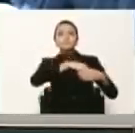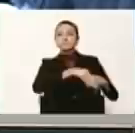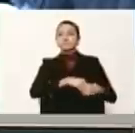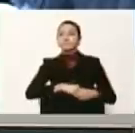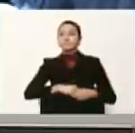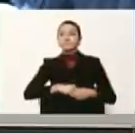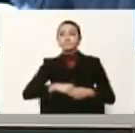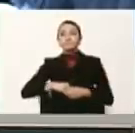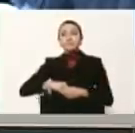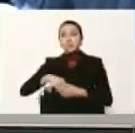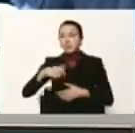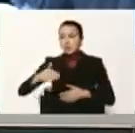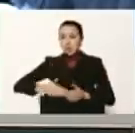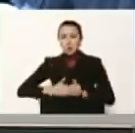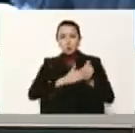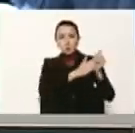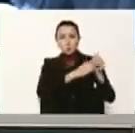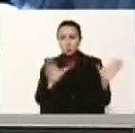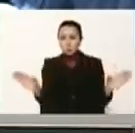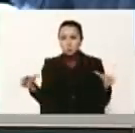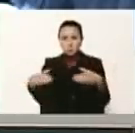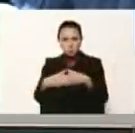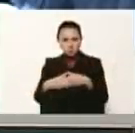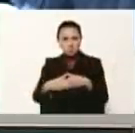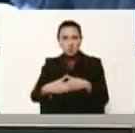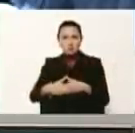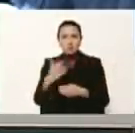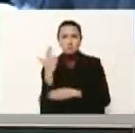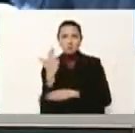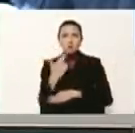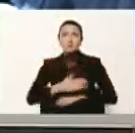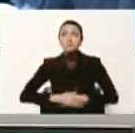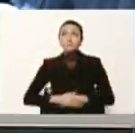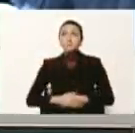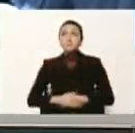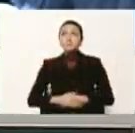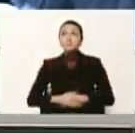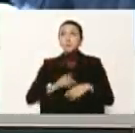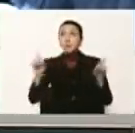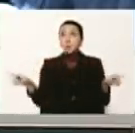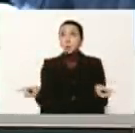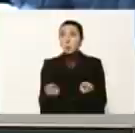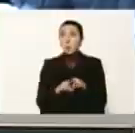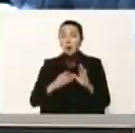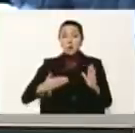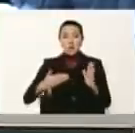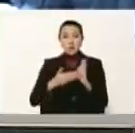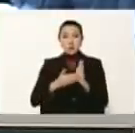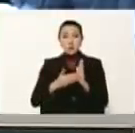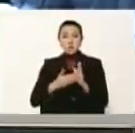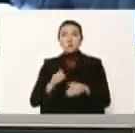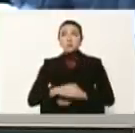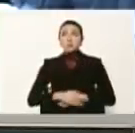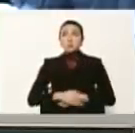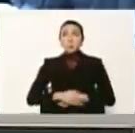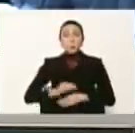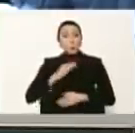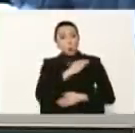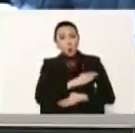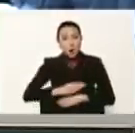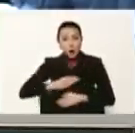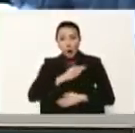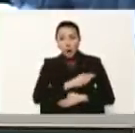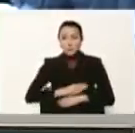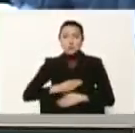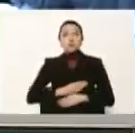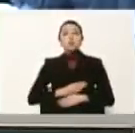cabecillas de estos grupos armados. Al igual que atacaron y desmantelaron la base de Misiones